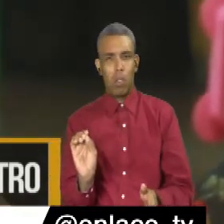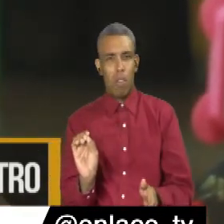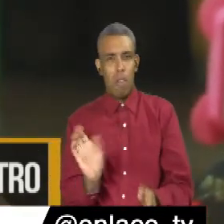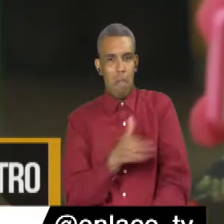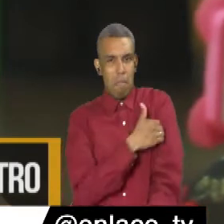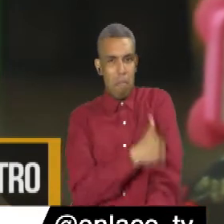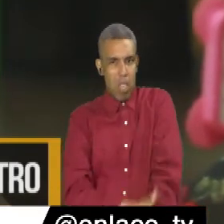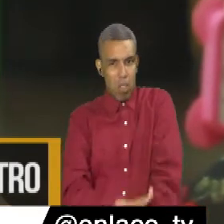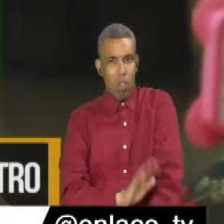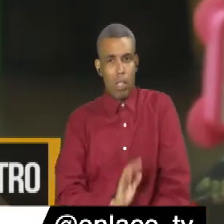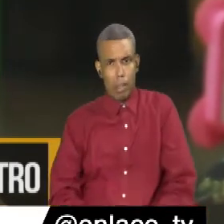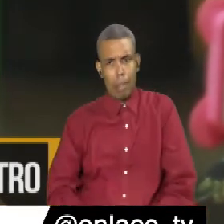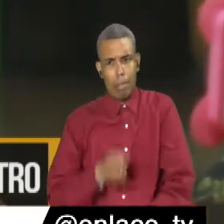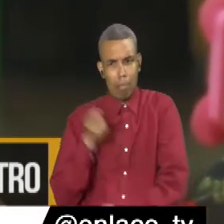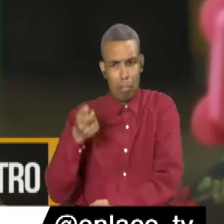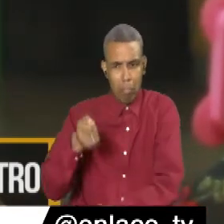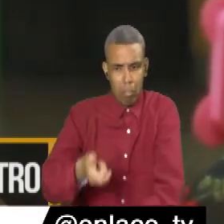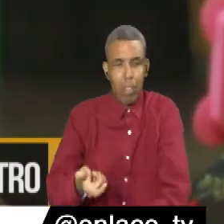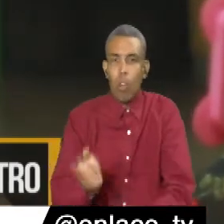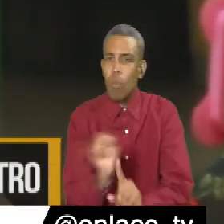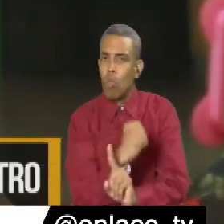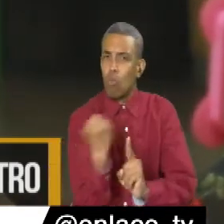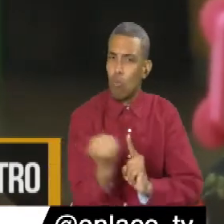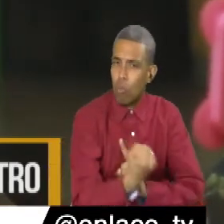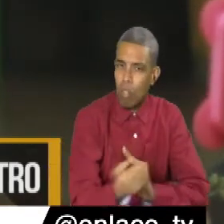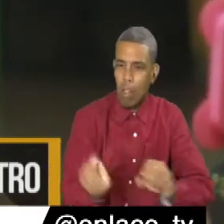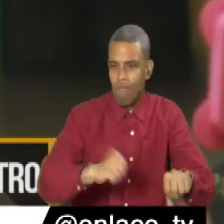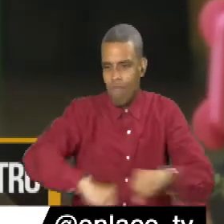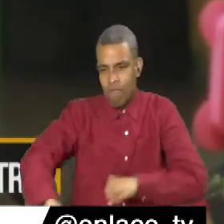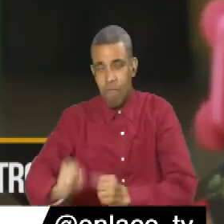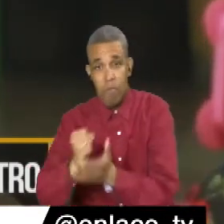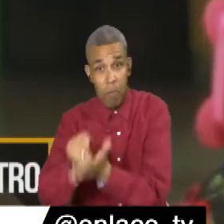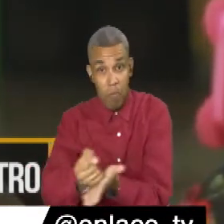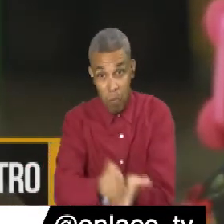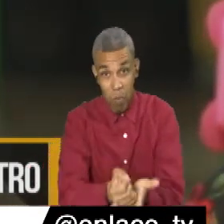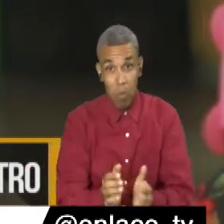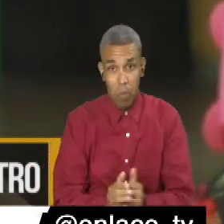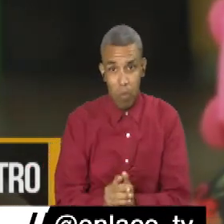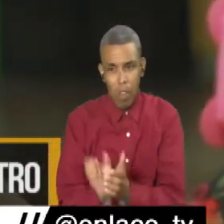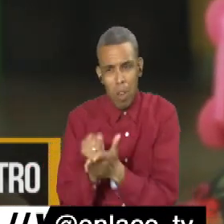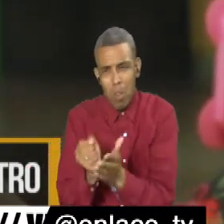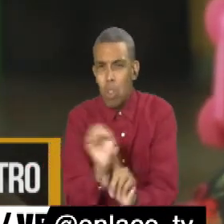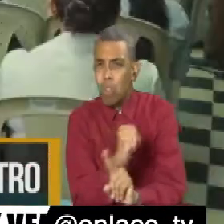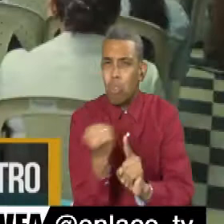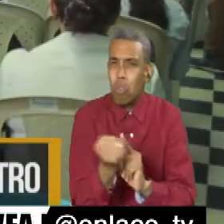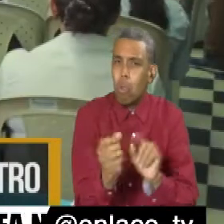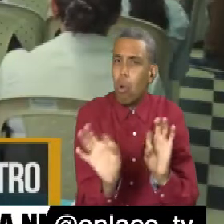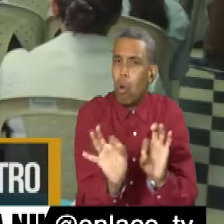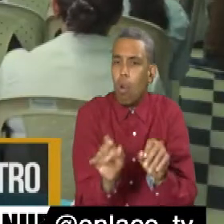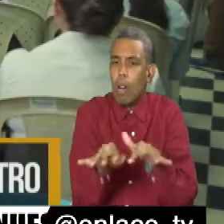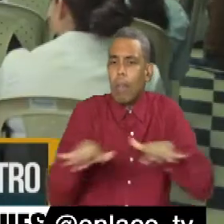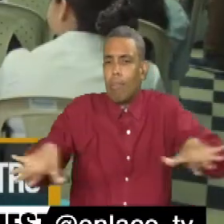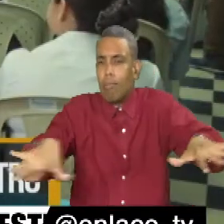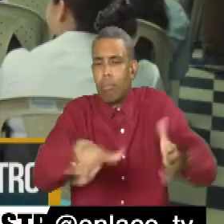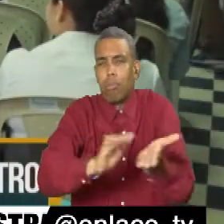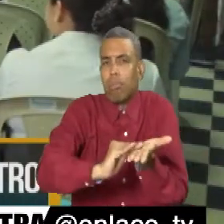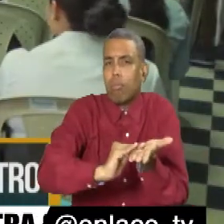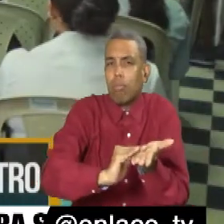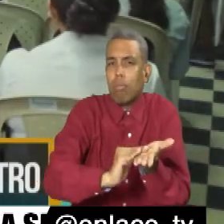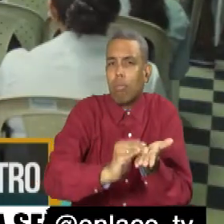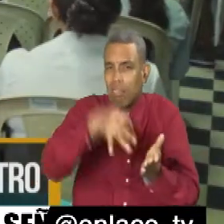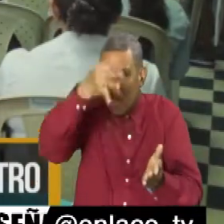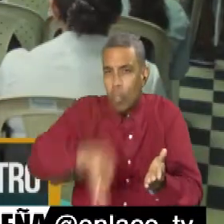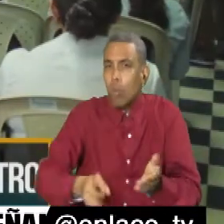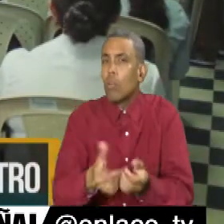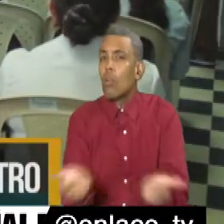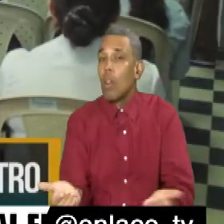nosotros podemos definir como inversión social, pero que debemos de acordar si eso es inversión social o es paisaje. En la sesión descentralizada que lideró